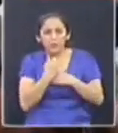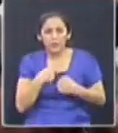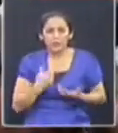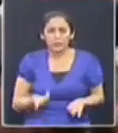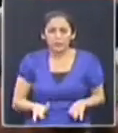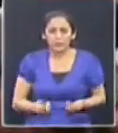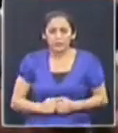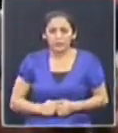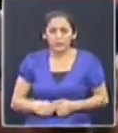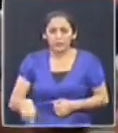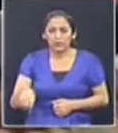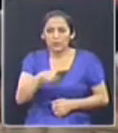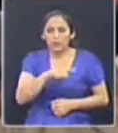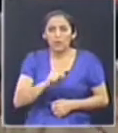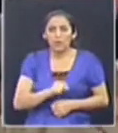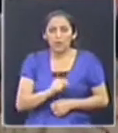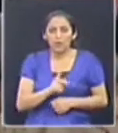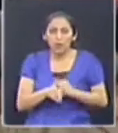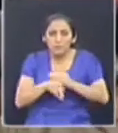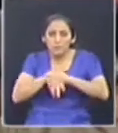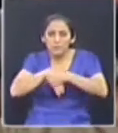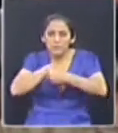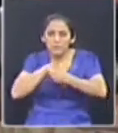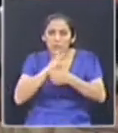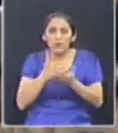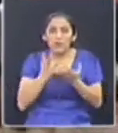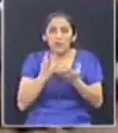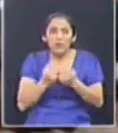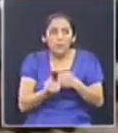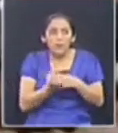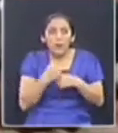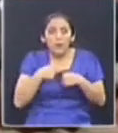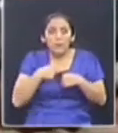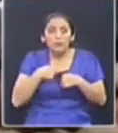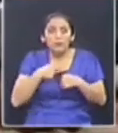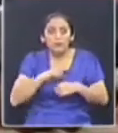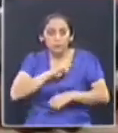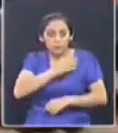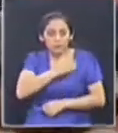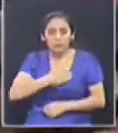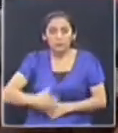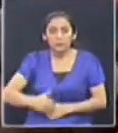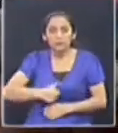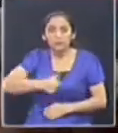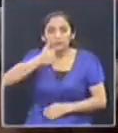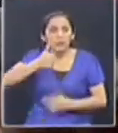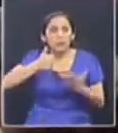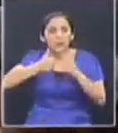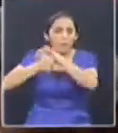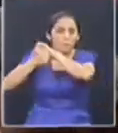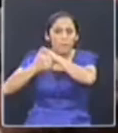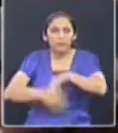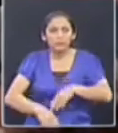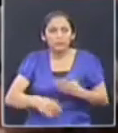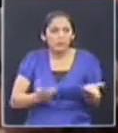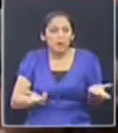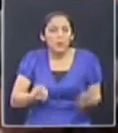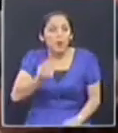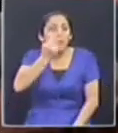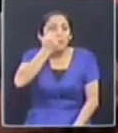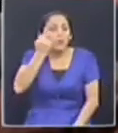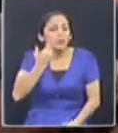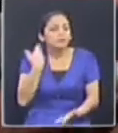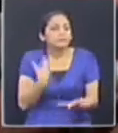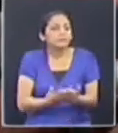de golpe de Estado en marcha, un golpe blando, que busca afectar al vicepresidente de la República, pero hasta ahora no han podido presentar ni media prueba partida por la